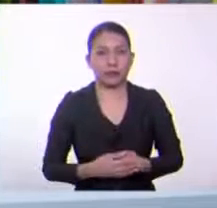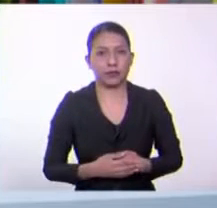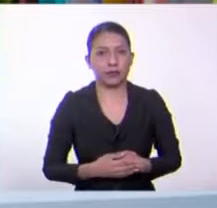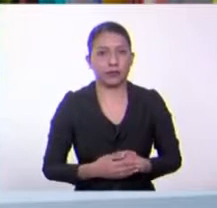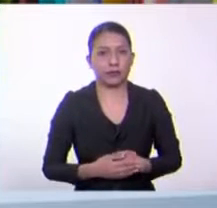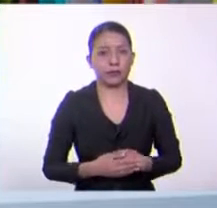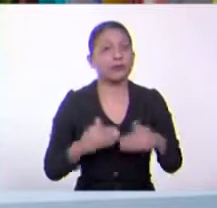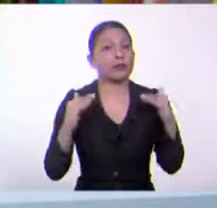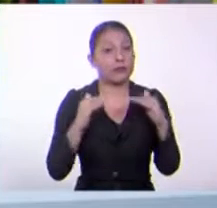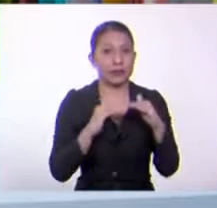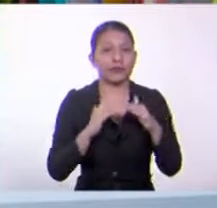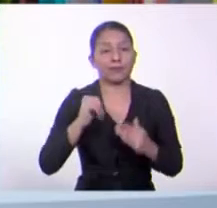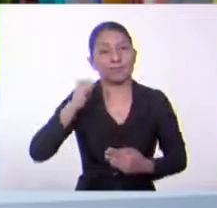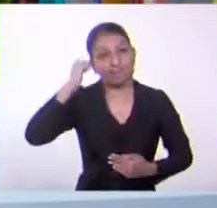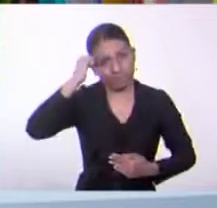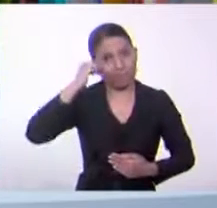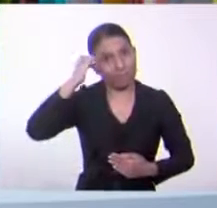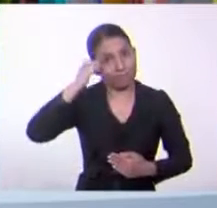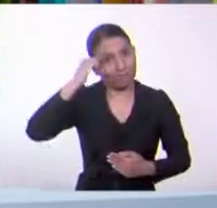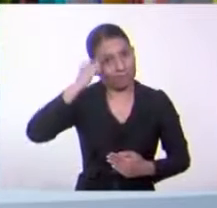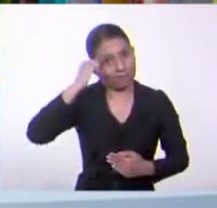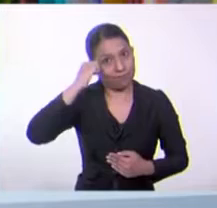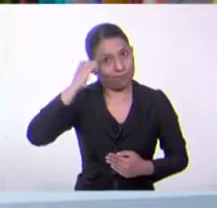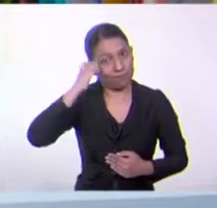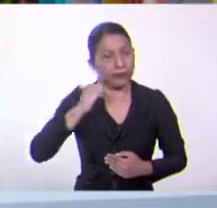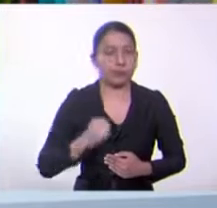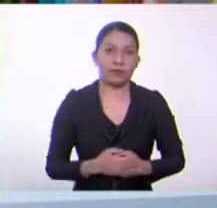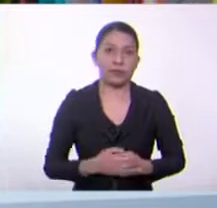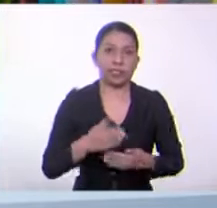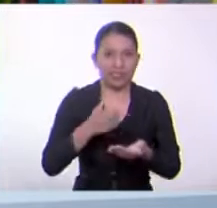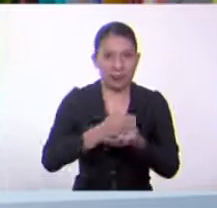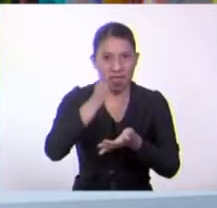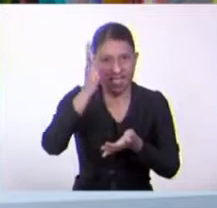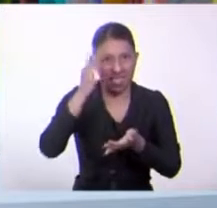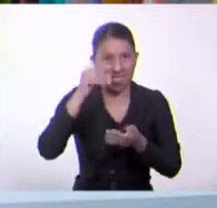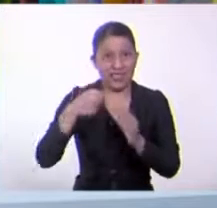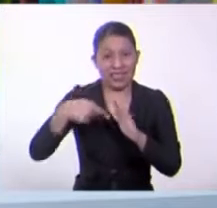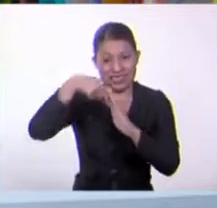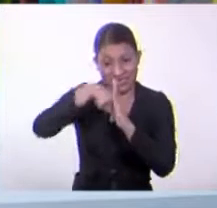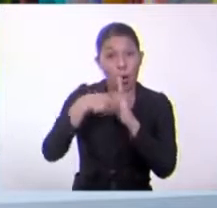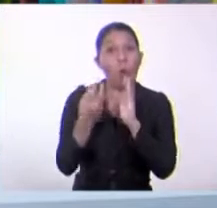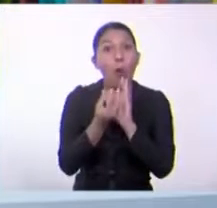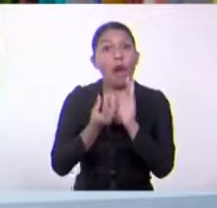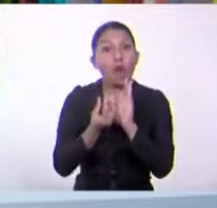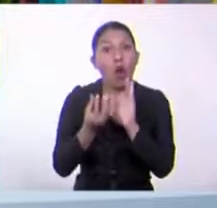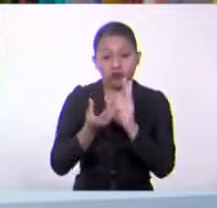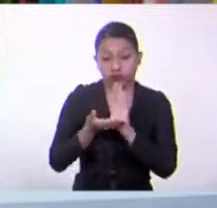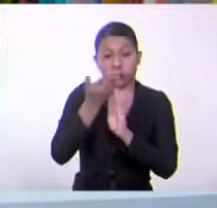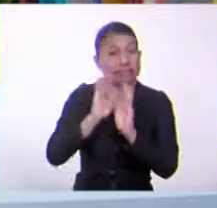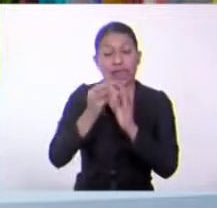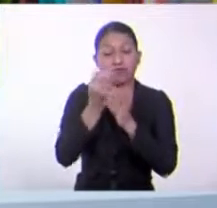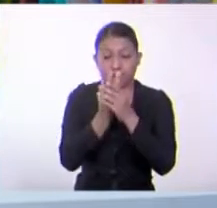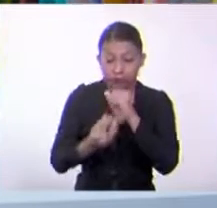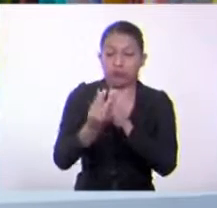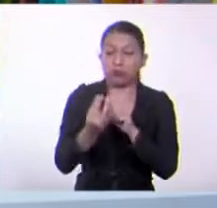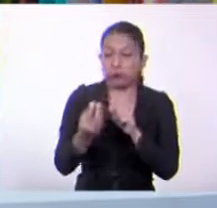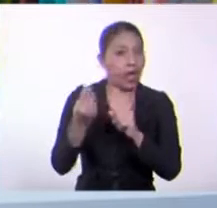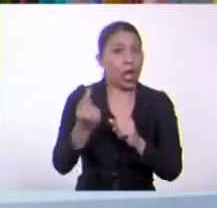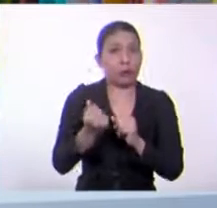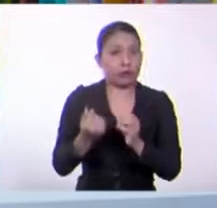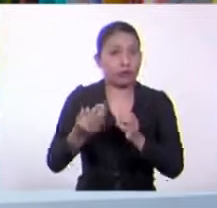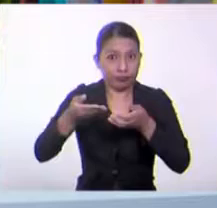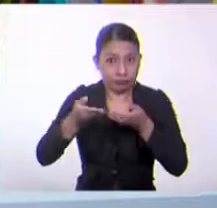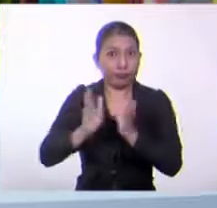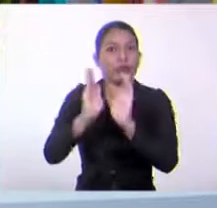También hemos aprendido que los ovovivíparos tienen una forma de reproducción que sería